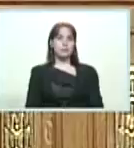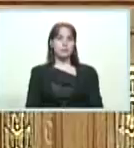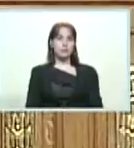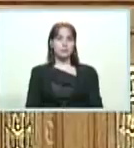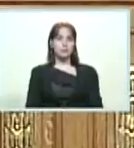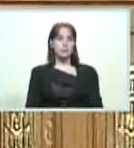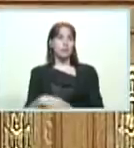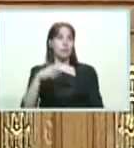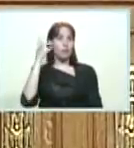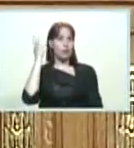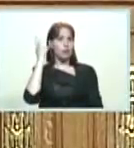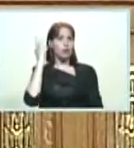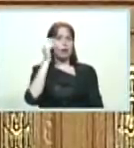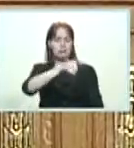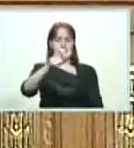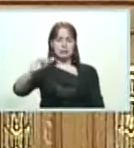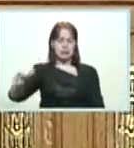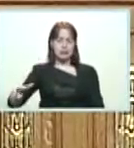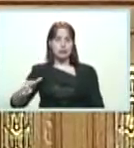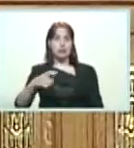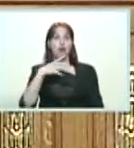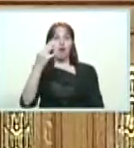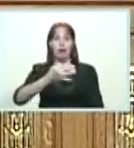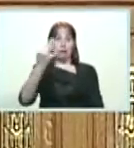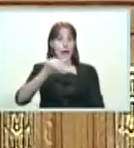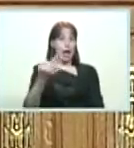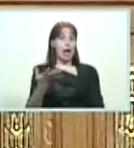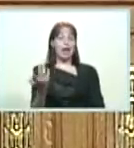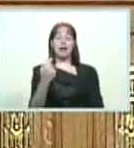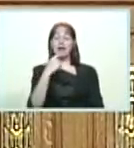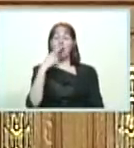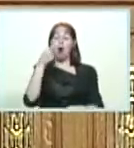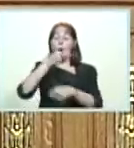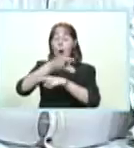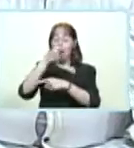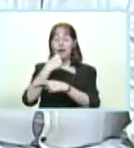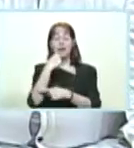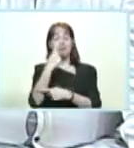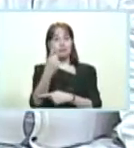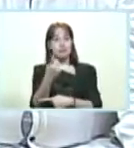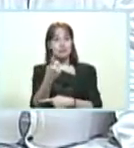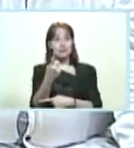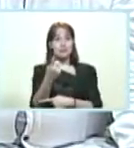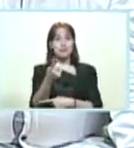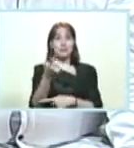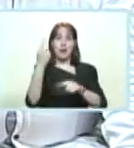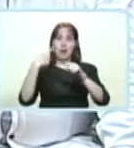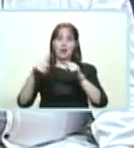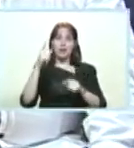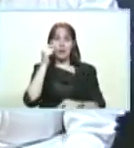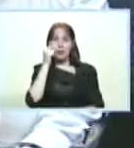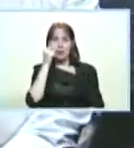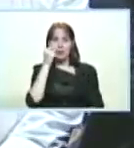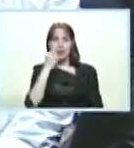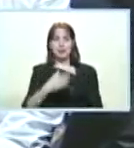Robert Zapoleo, originales. No me obliga a que lo diga. Eduardo Piñate.